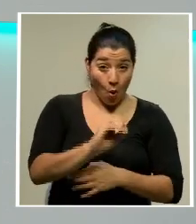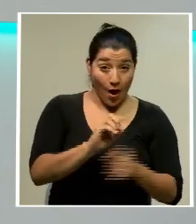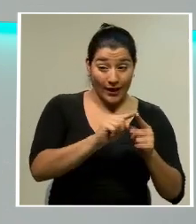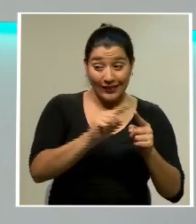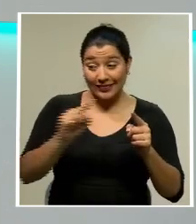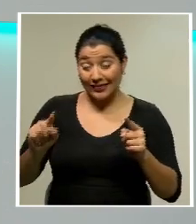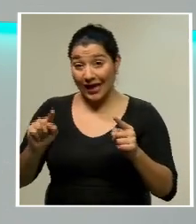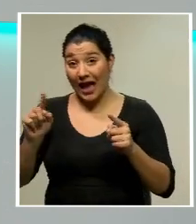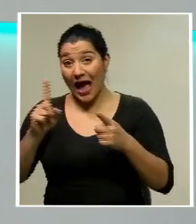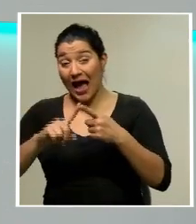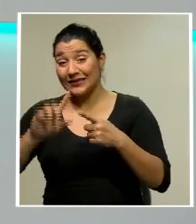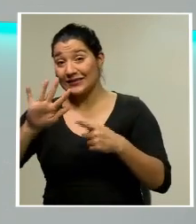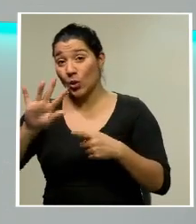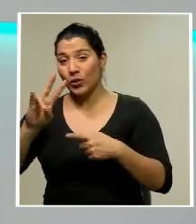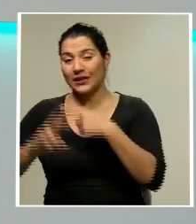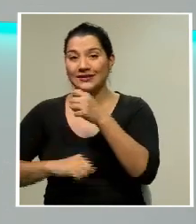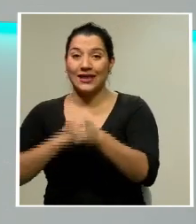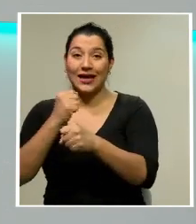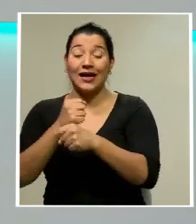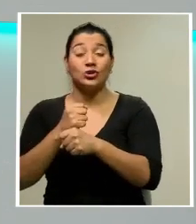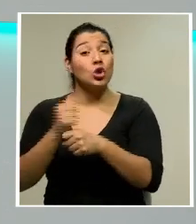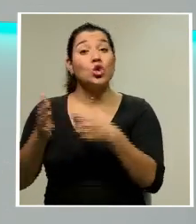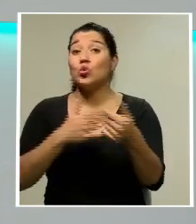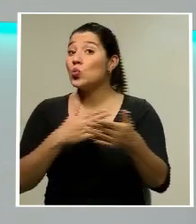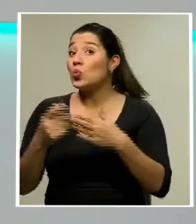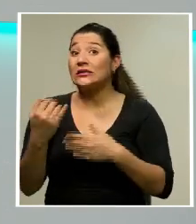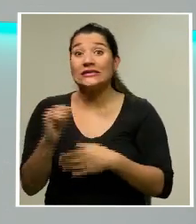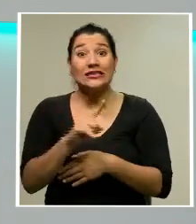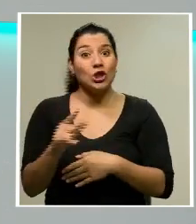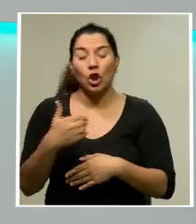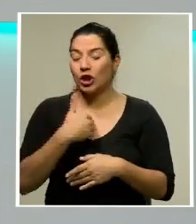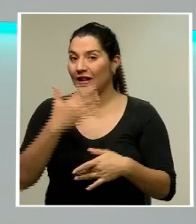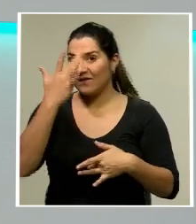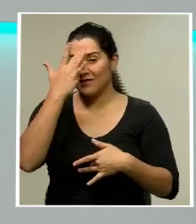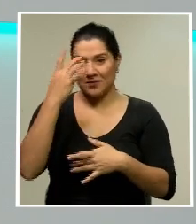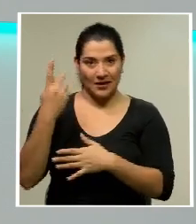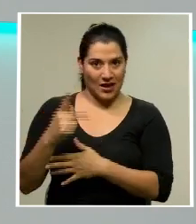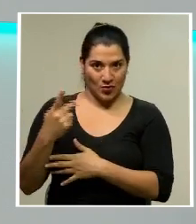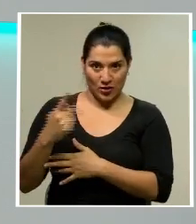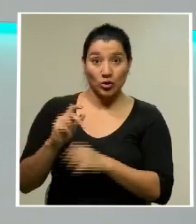los 57 años de edad, aunque no tengan factores de riesgo.